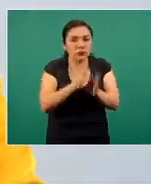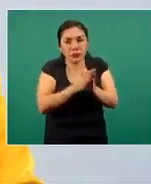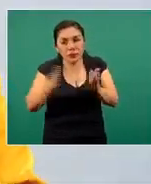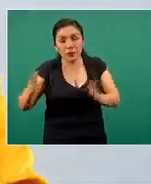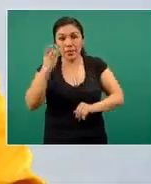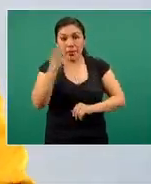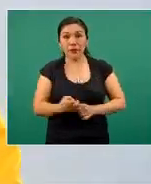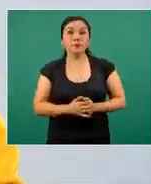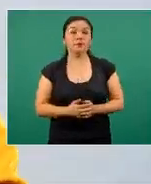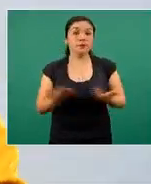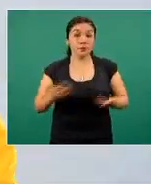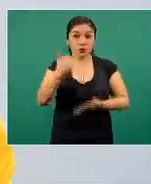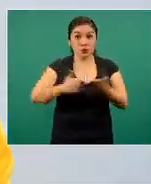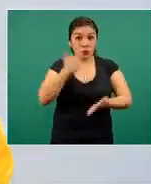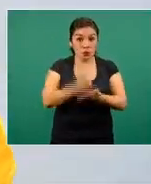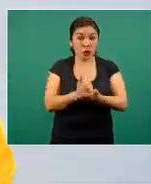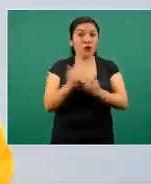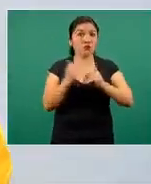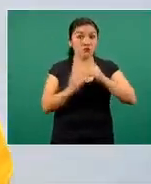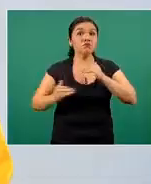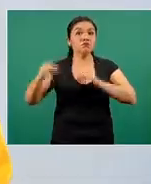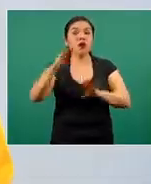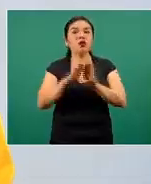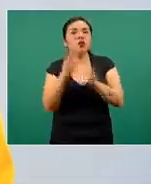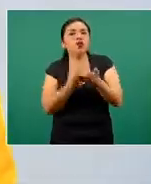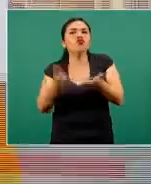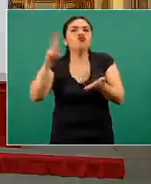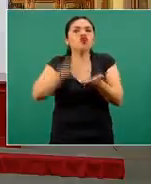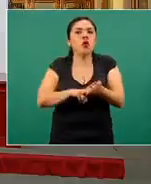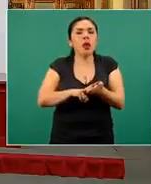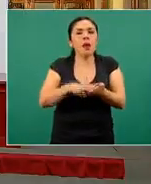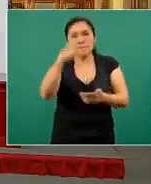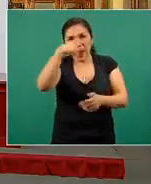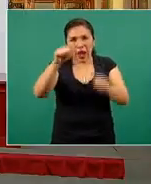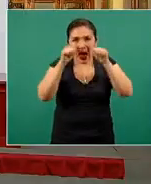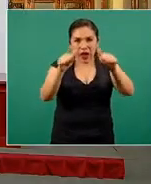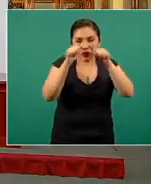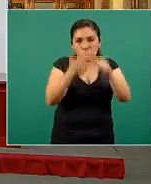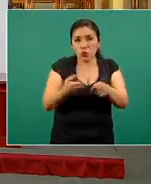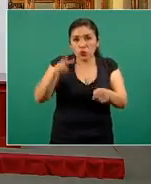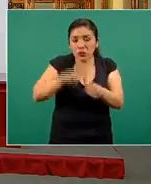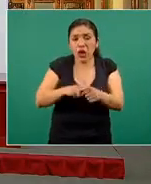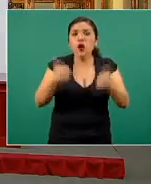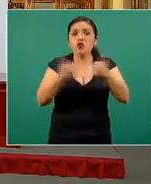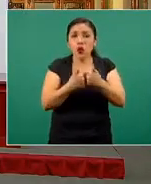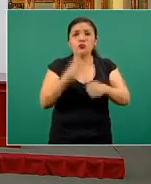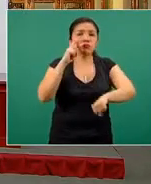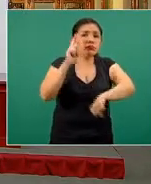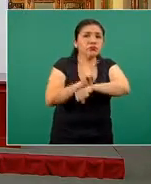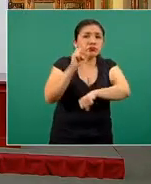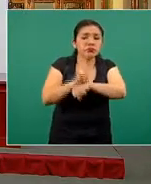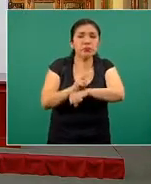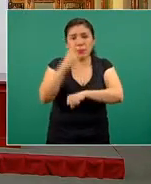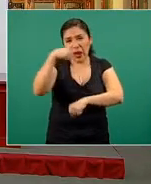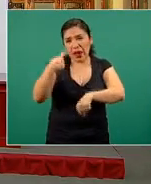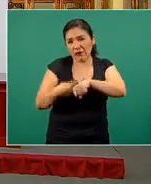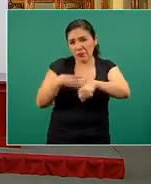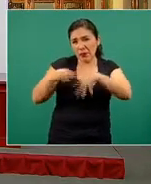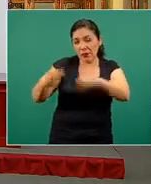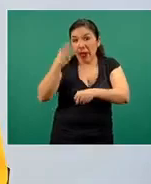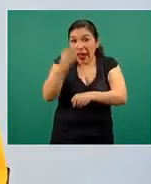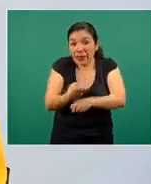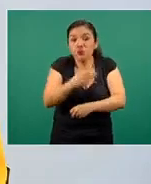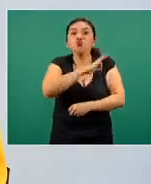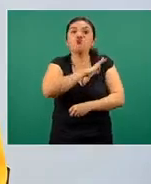Entonces, en la ciudad duplicamos la capacidad hospitalaria, la vigilancia epidemiológica de plataforma pues nos ha